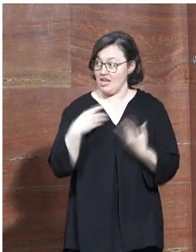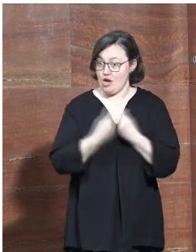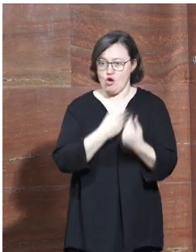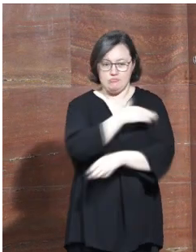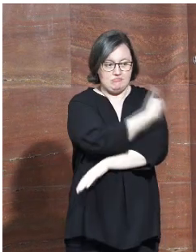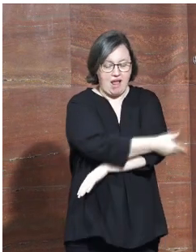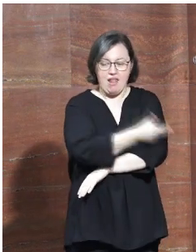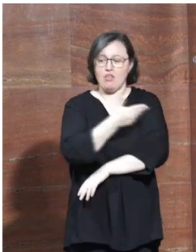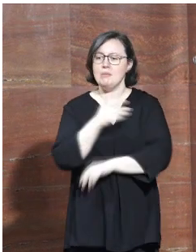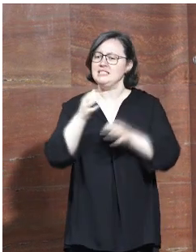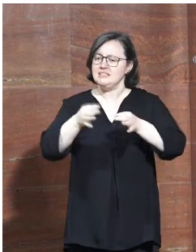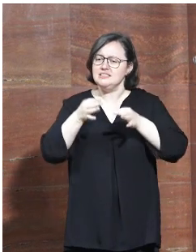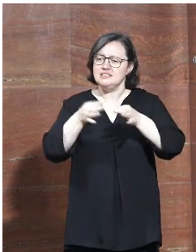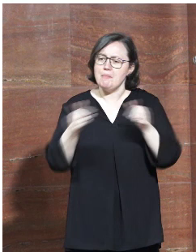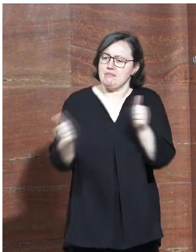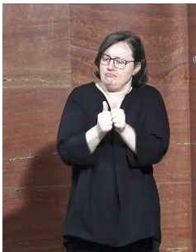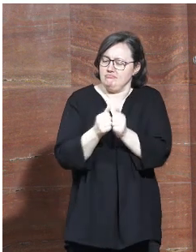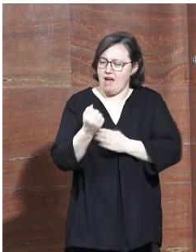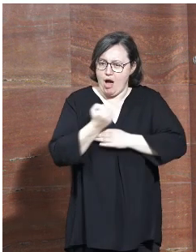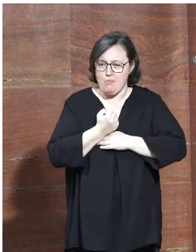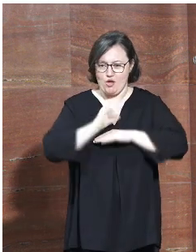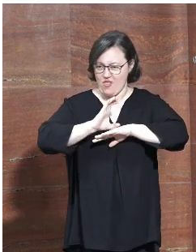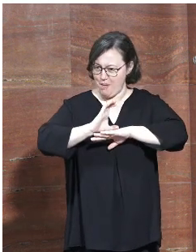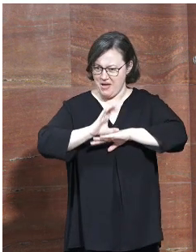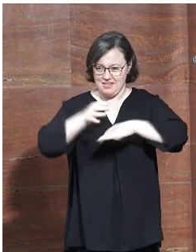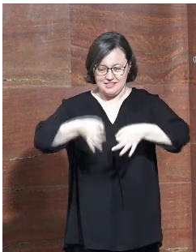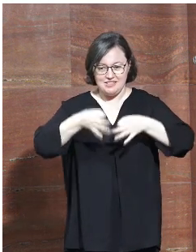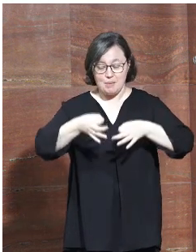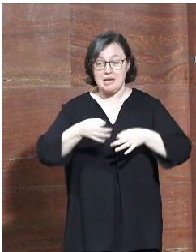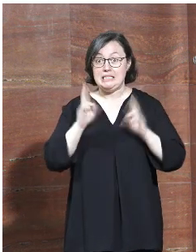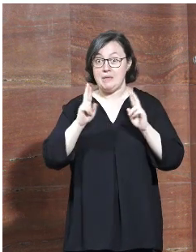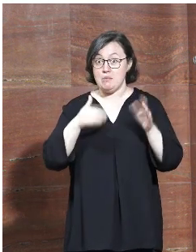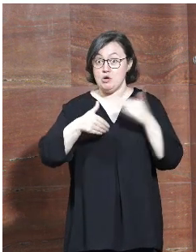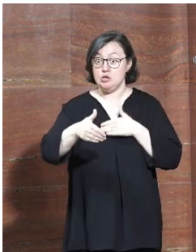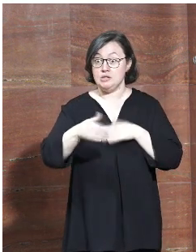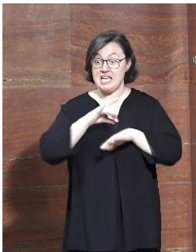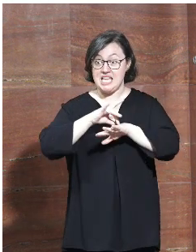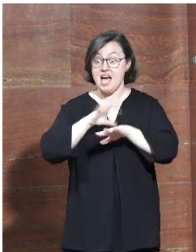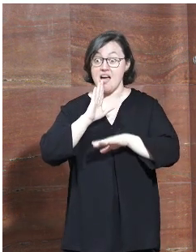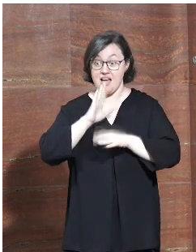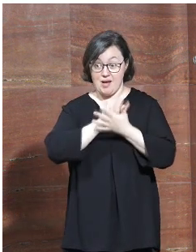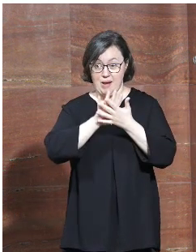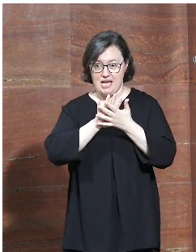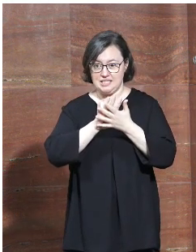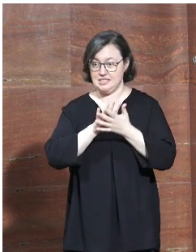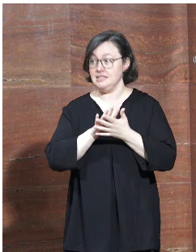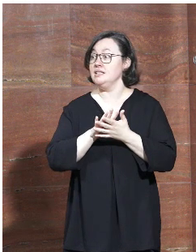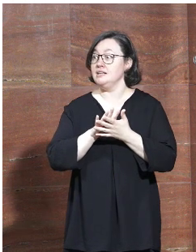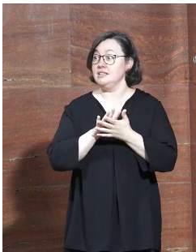apoyo que siempre das al CEAPAT. Y esperamos que esta publicación que tenemos aquí a las